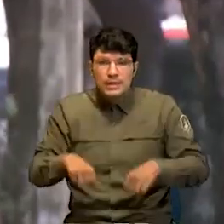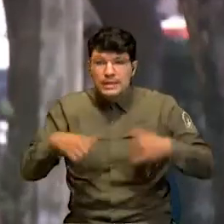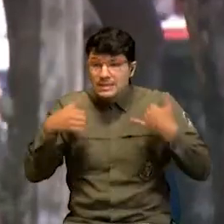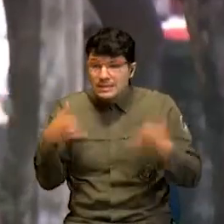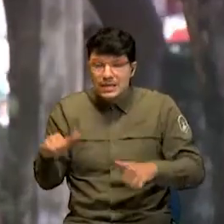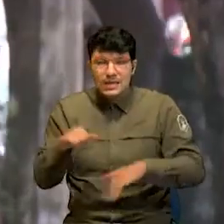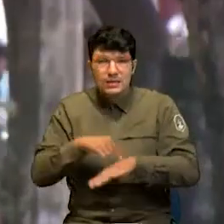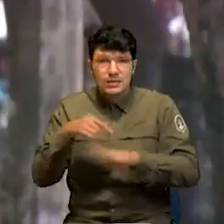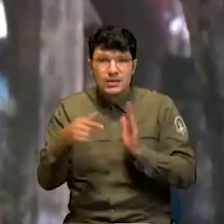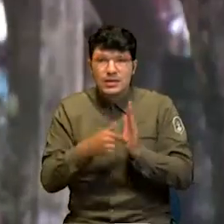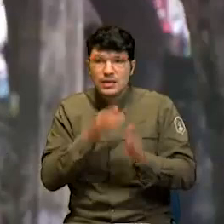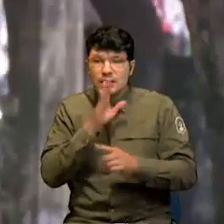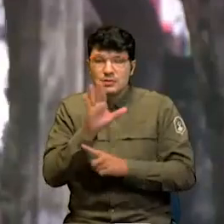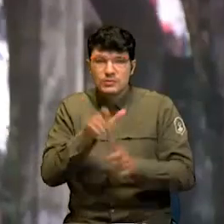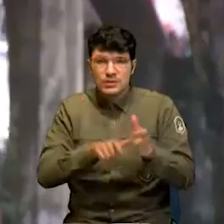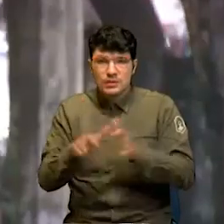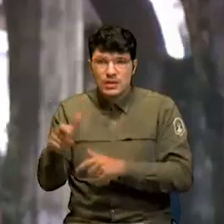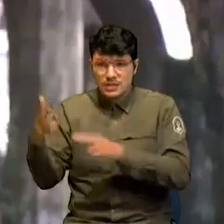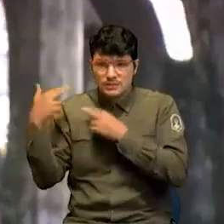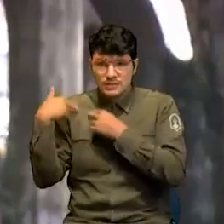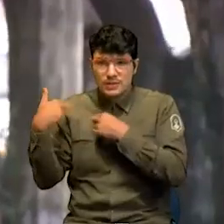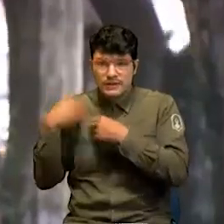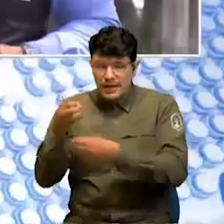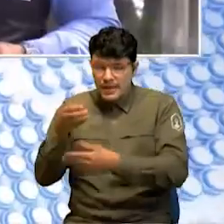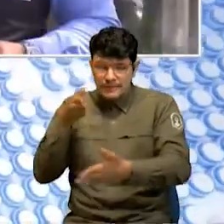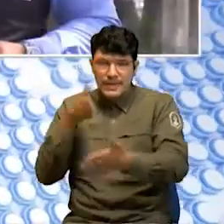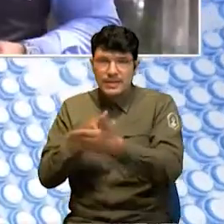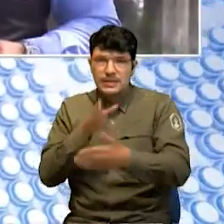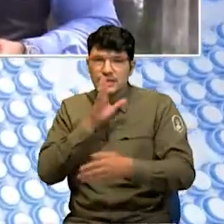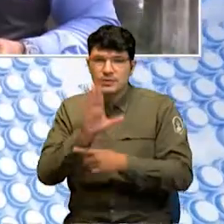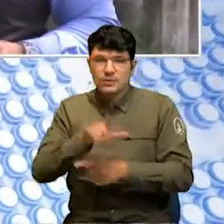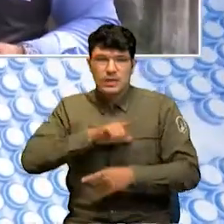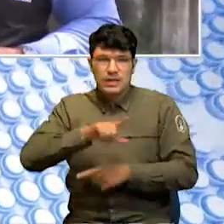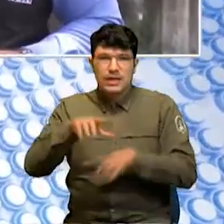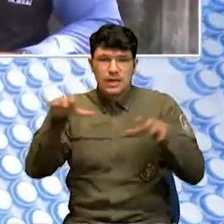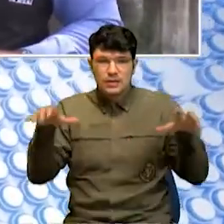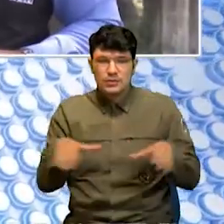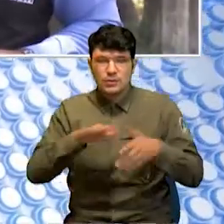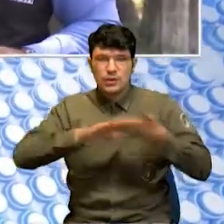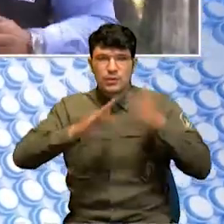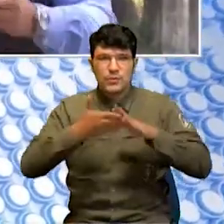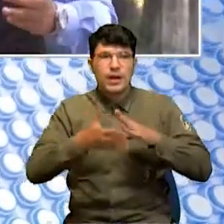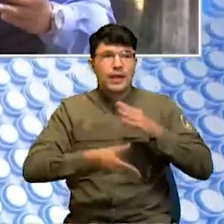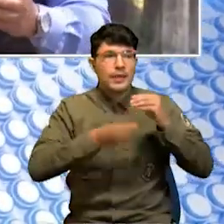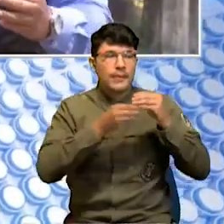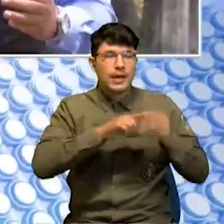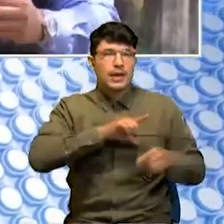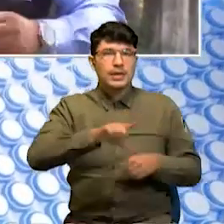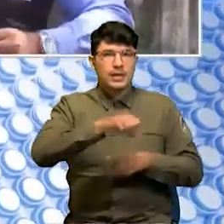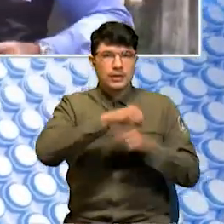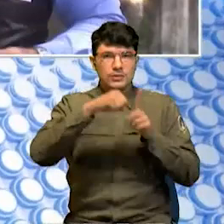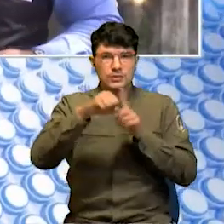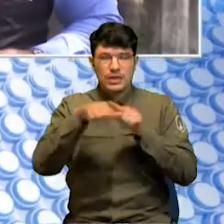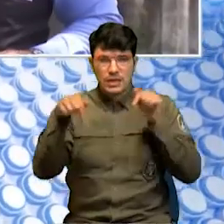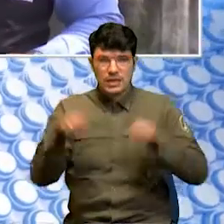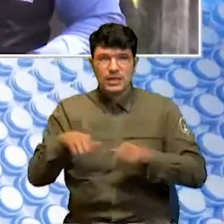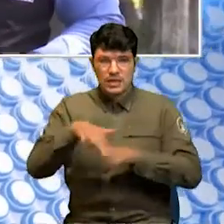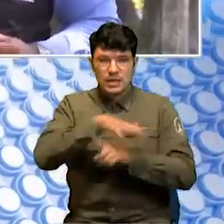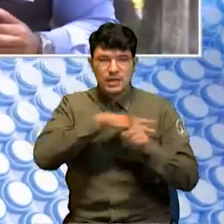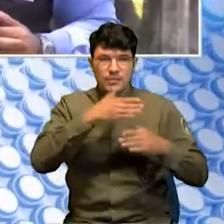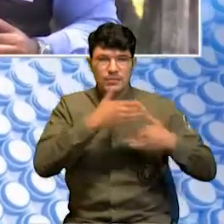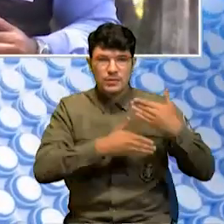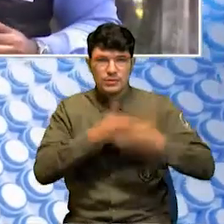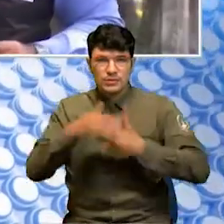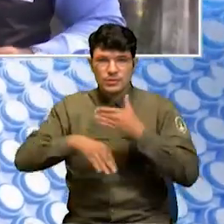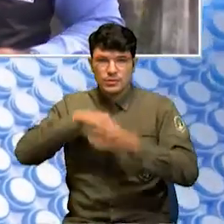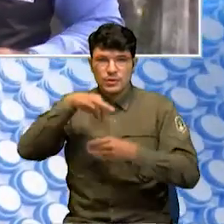determinado quiénes son los responsables de estas amenazas a los presidentes de las Juntas de Acción Comunal y los líderes sociales en el marco de esta contienda electoral que se